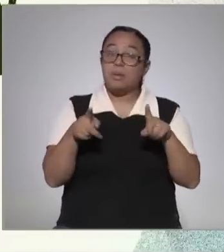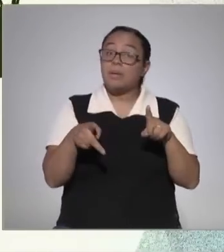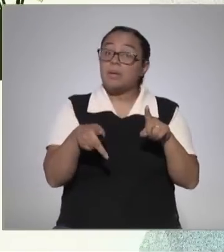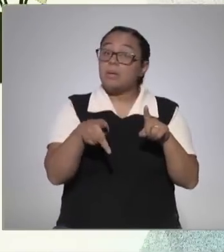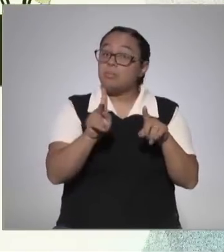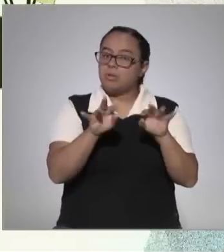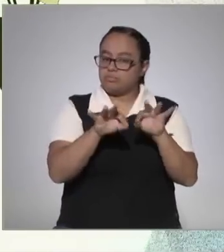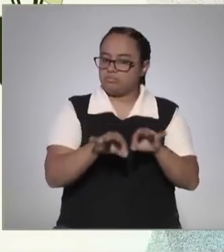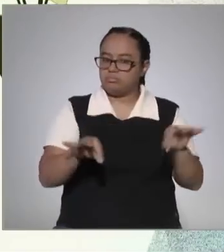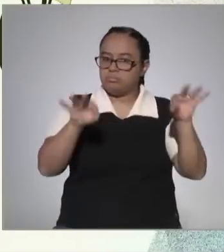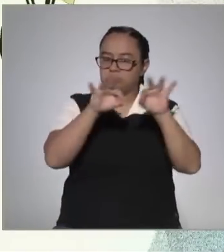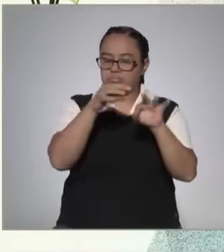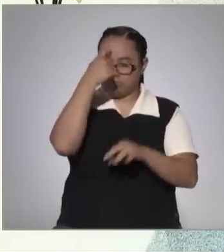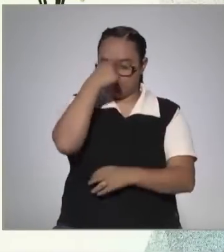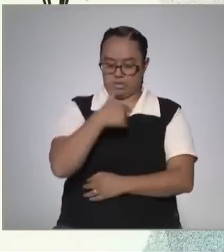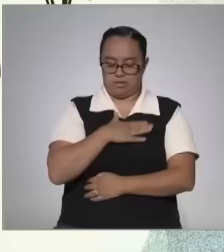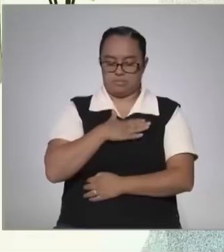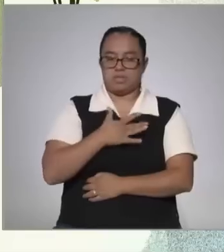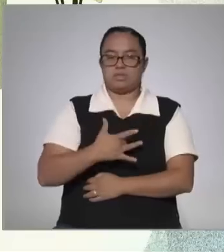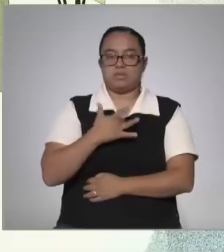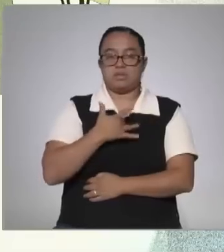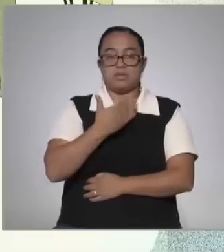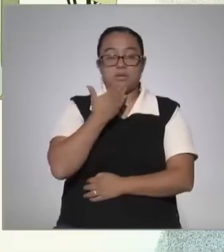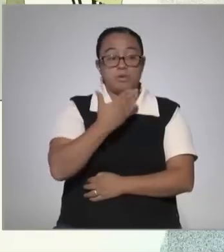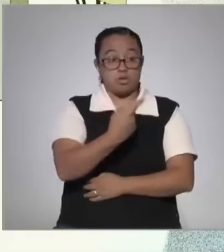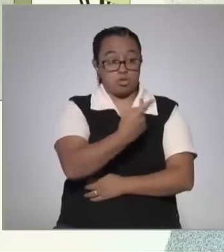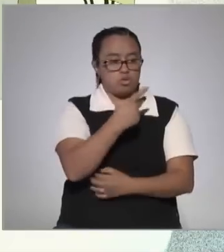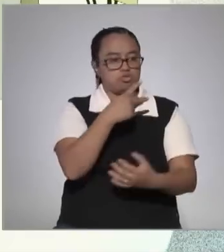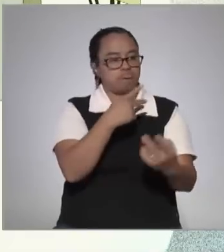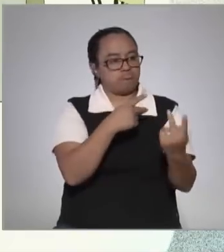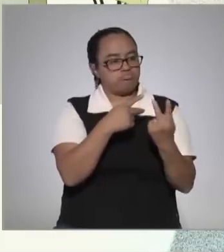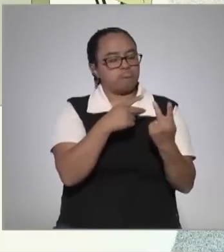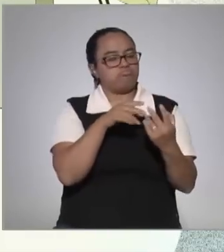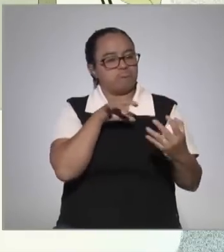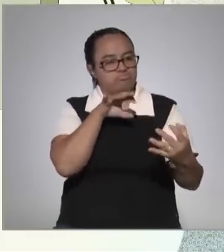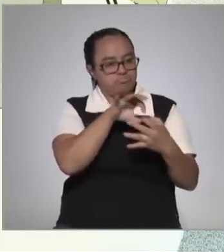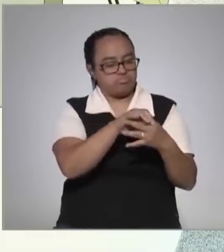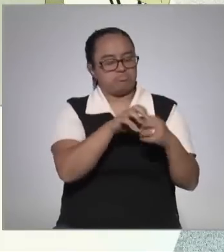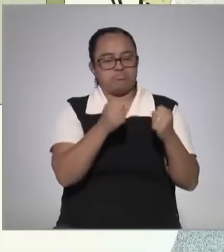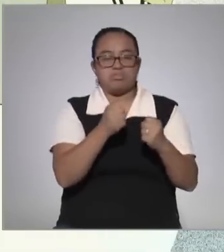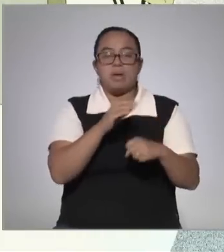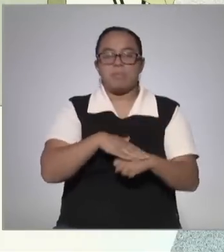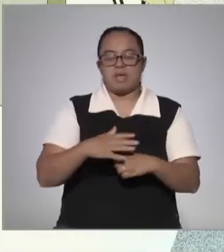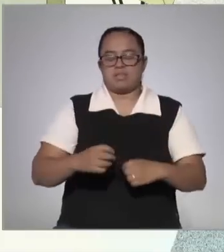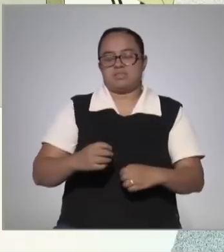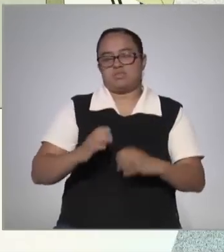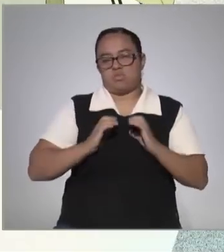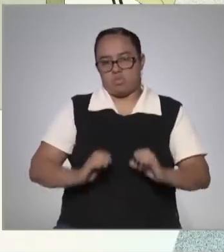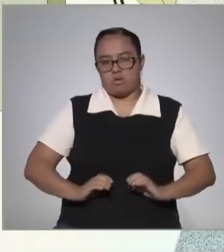el bienestar porque los vínculos emocionales mejoran la salud física y mental.